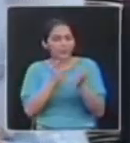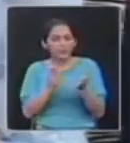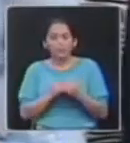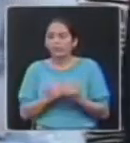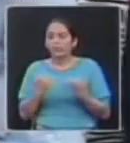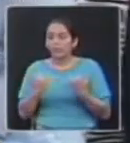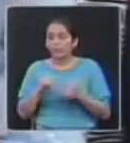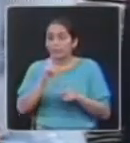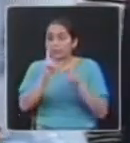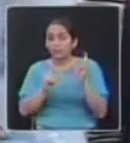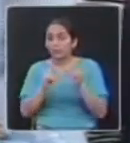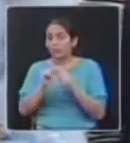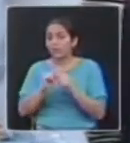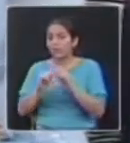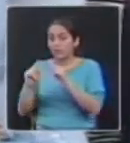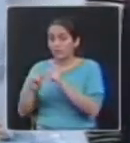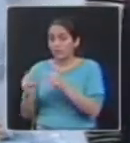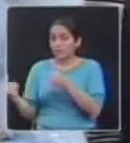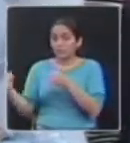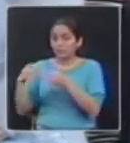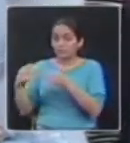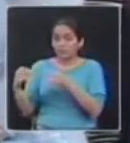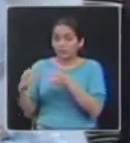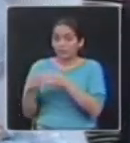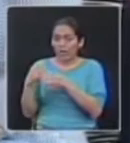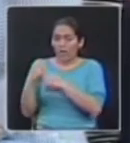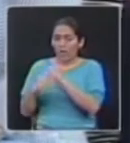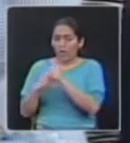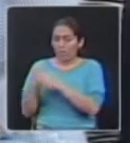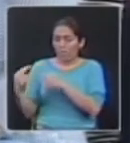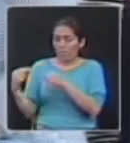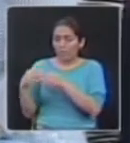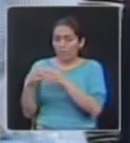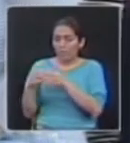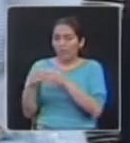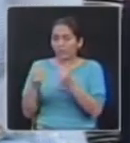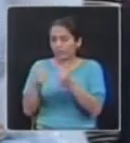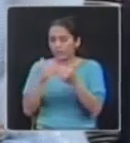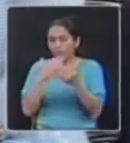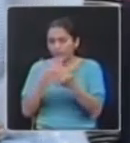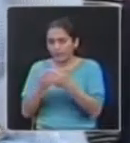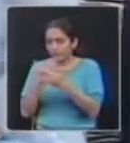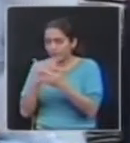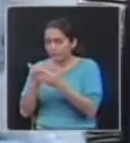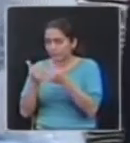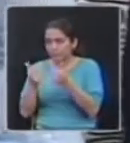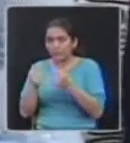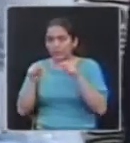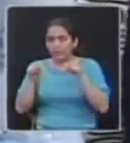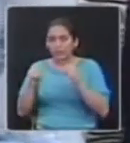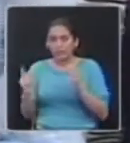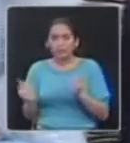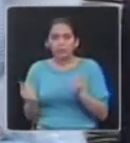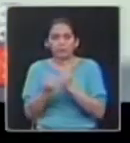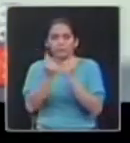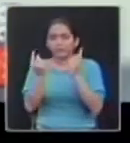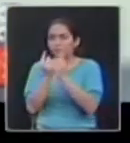nuestros clientes, a la fidelidad que mantienen con nosotros ya por muchos años, y también para que pueda ser un punto de encuentro en donde